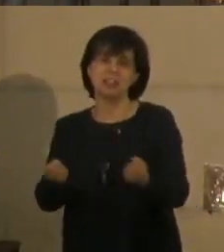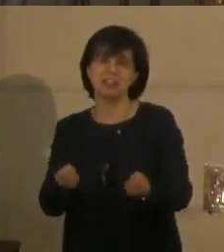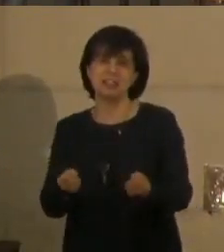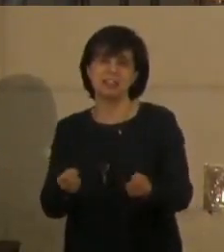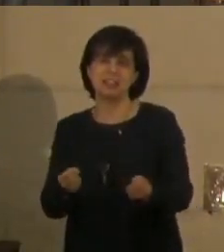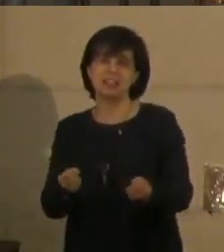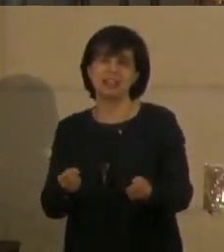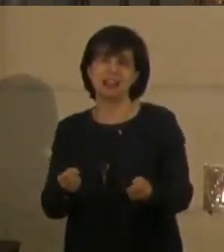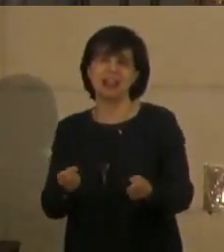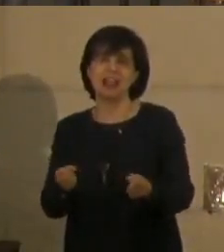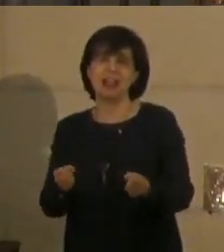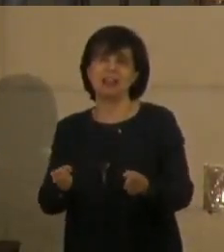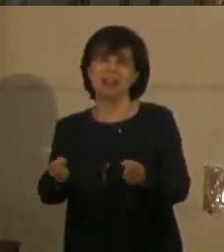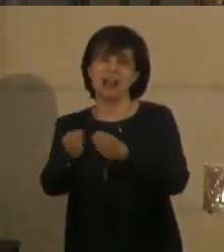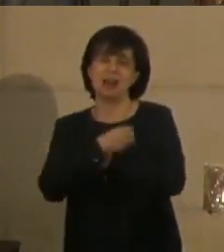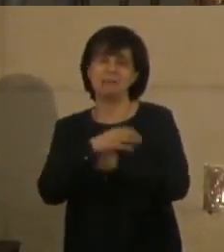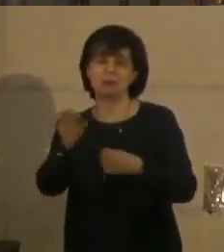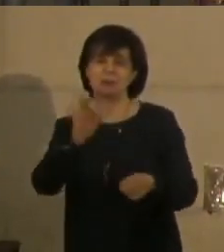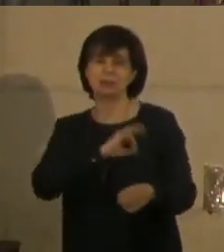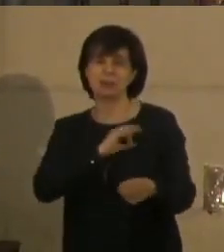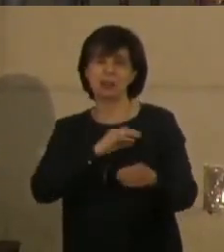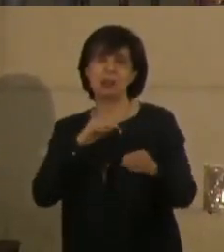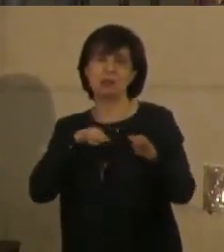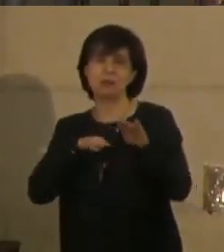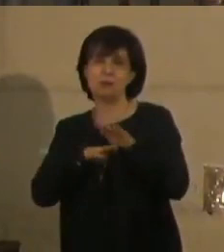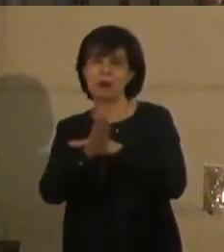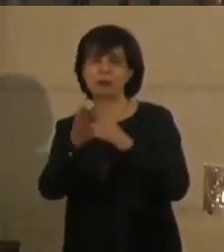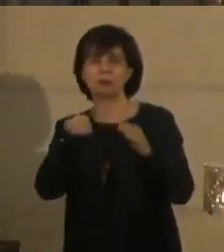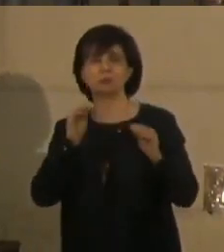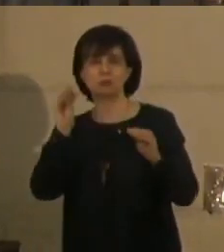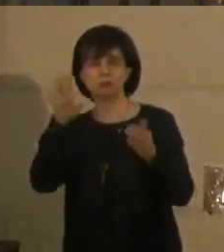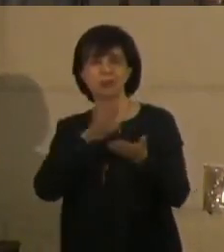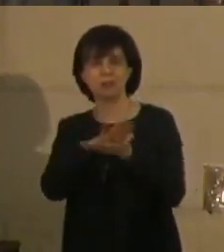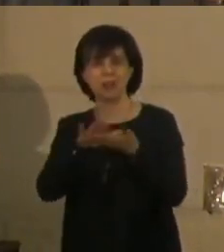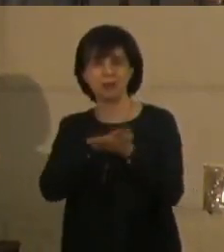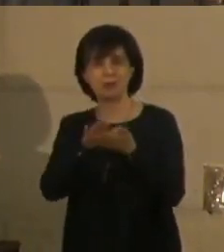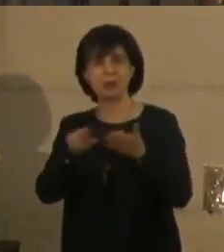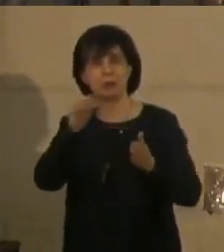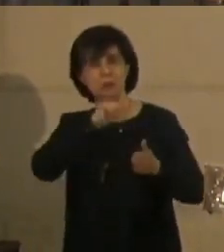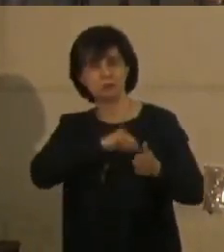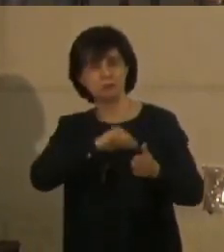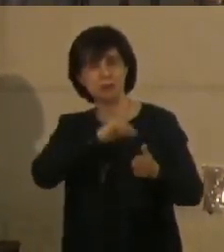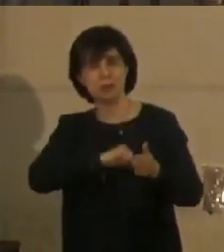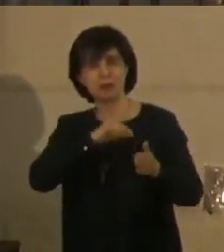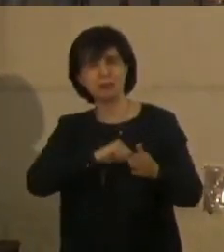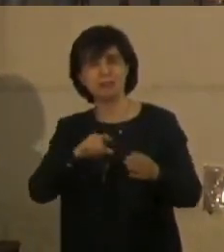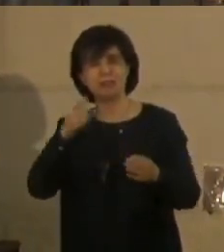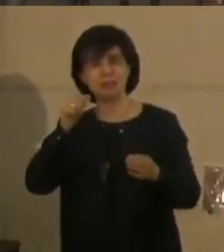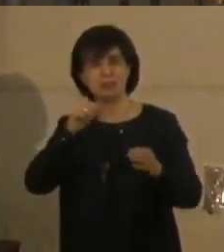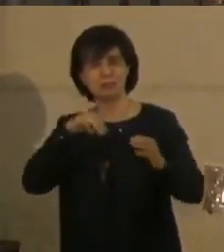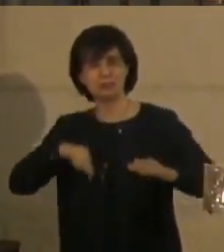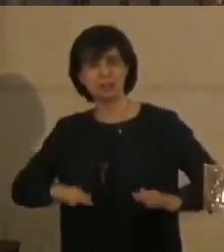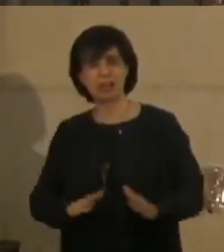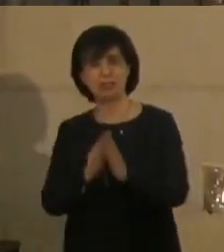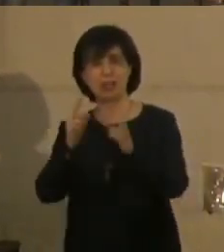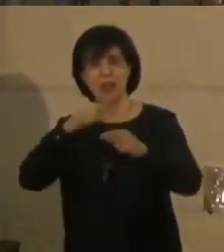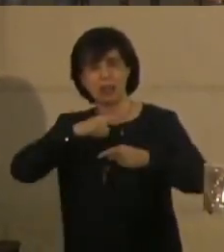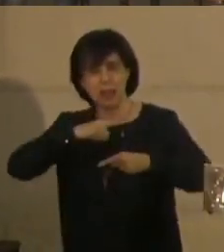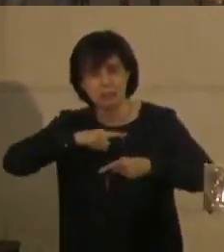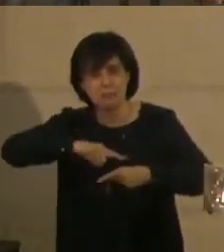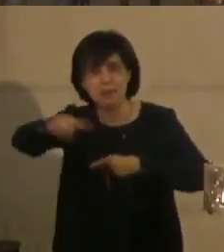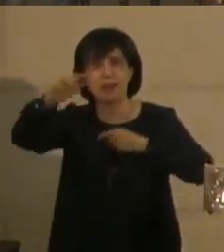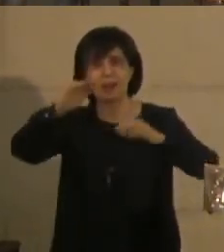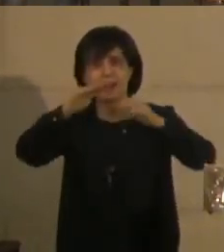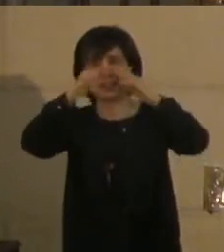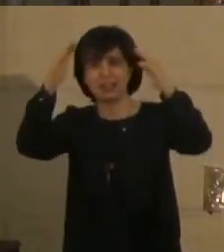y el que ama al Señor guardará sus palabras y el Espíritu Santo que Él ha enviado a la